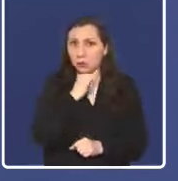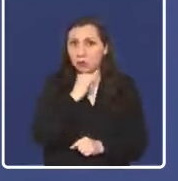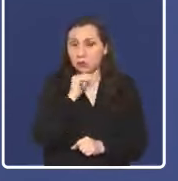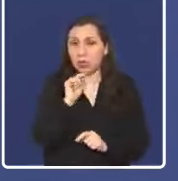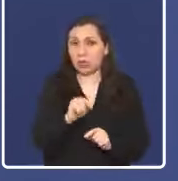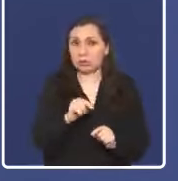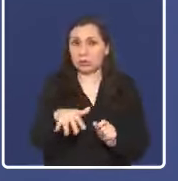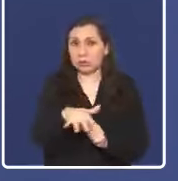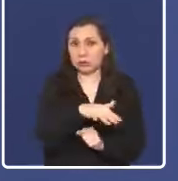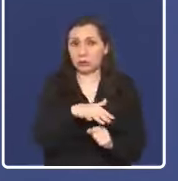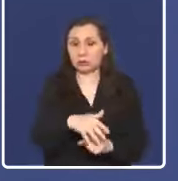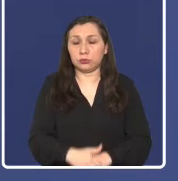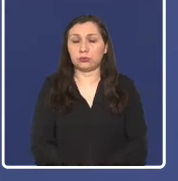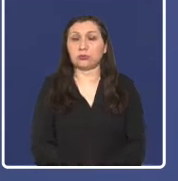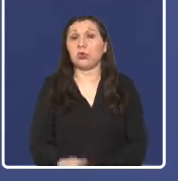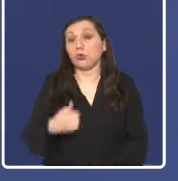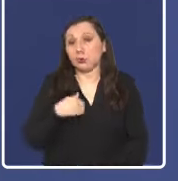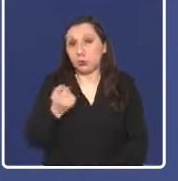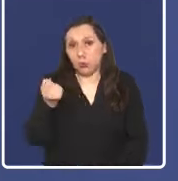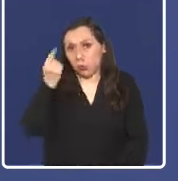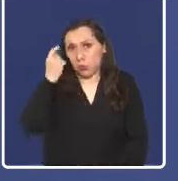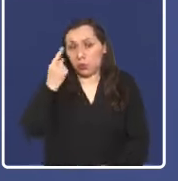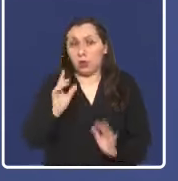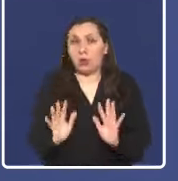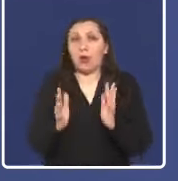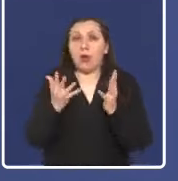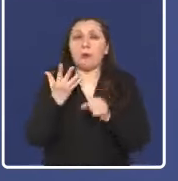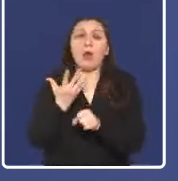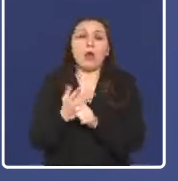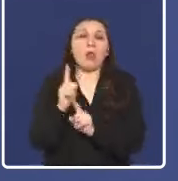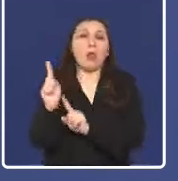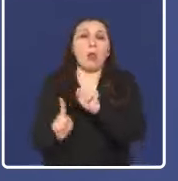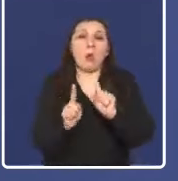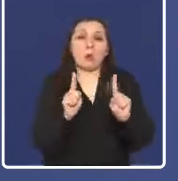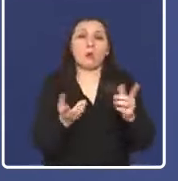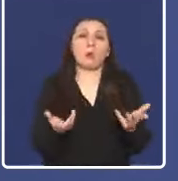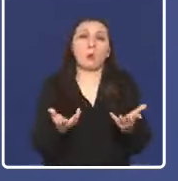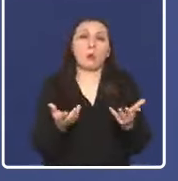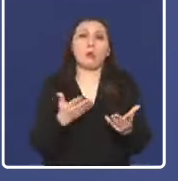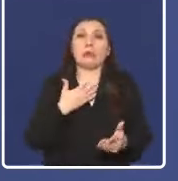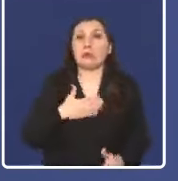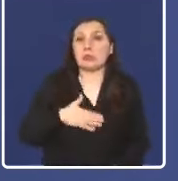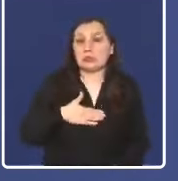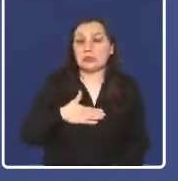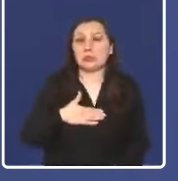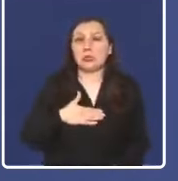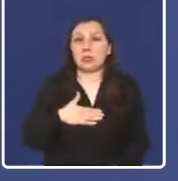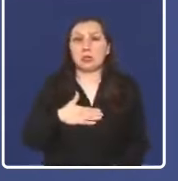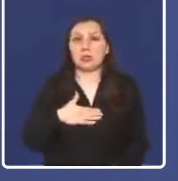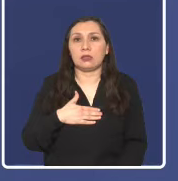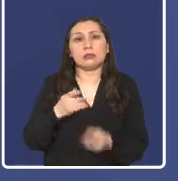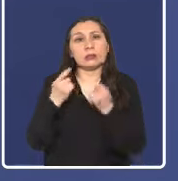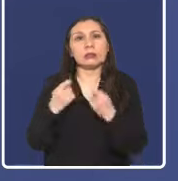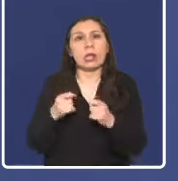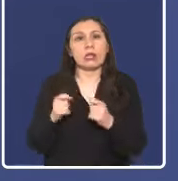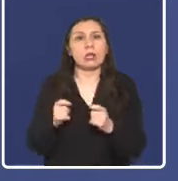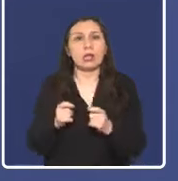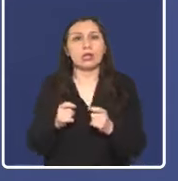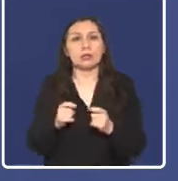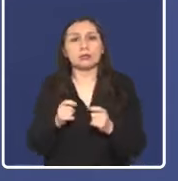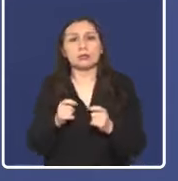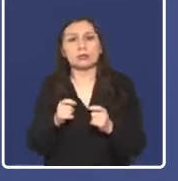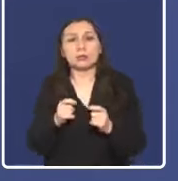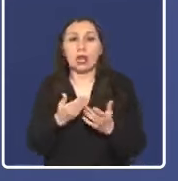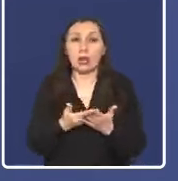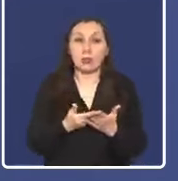esto. Entonces yo entiendo que quizás hayan algunos que quieran como tratar de sacar algún tipo